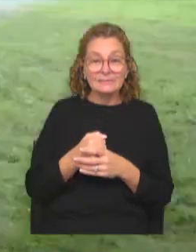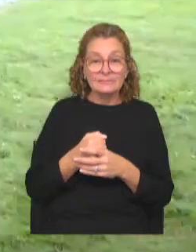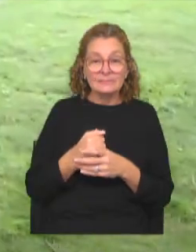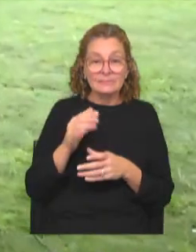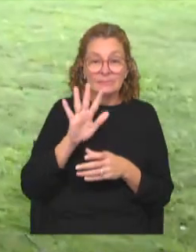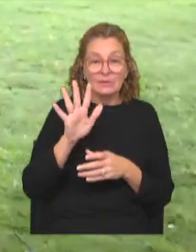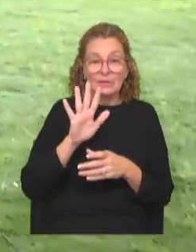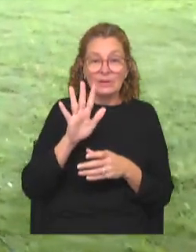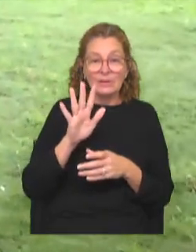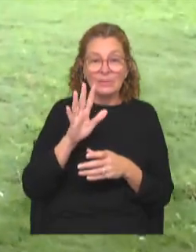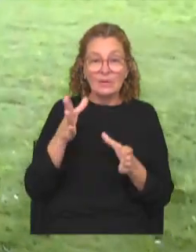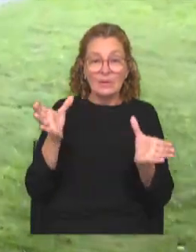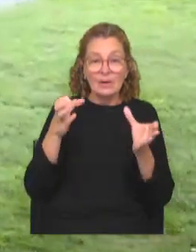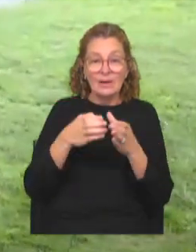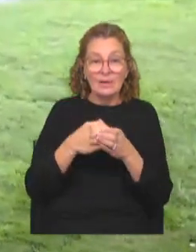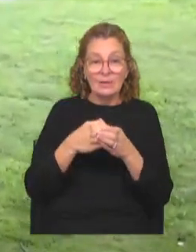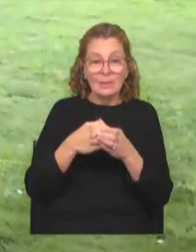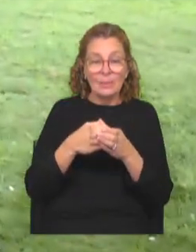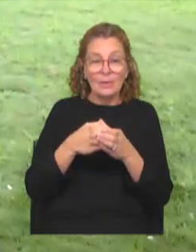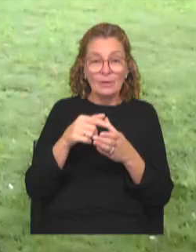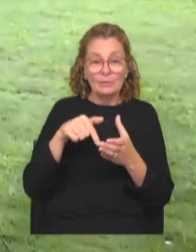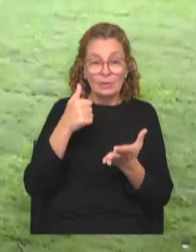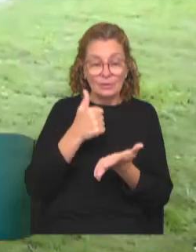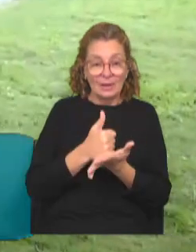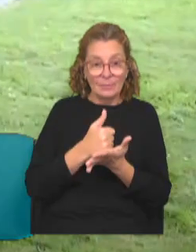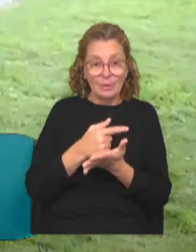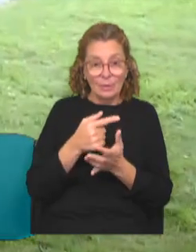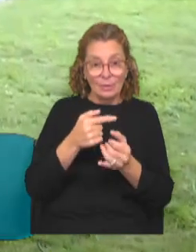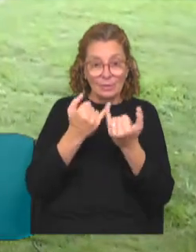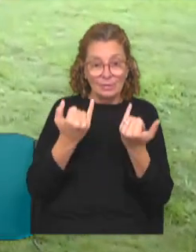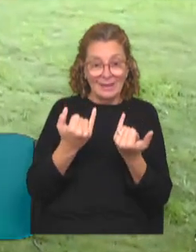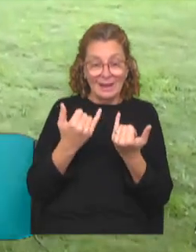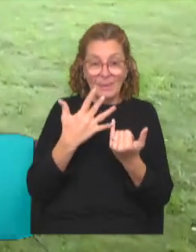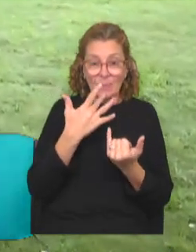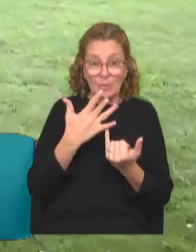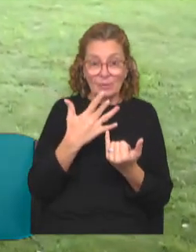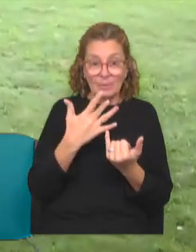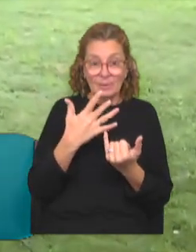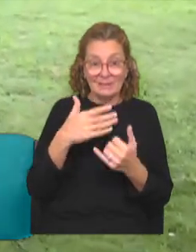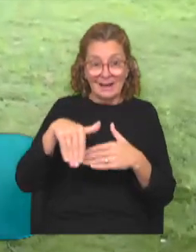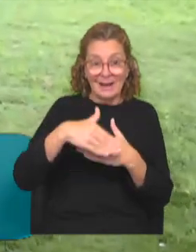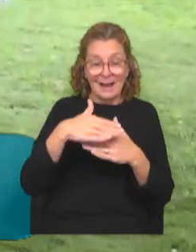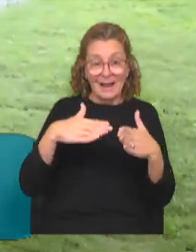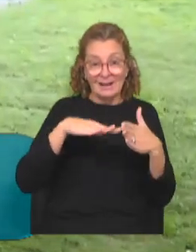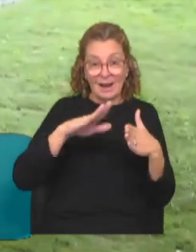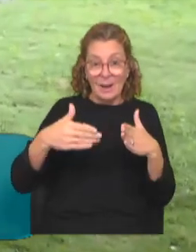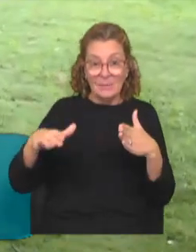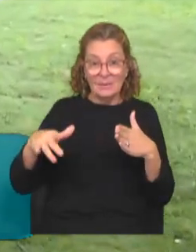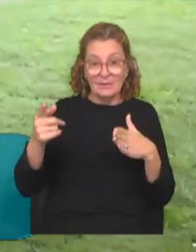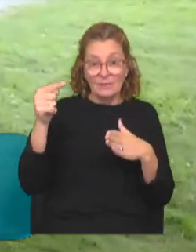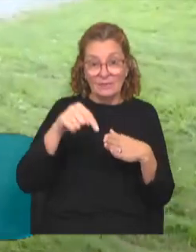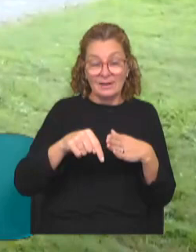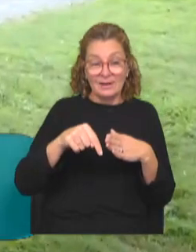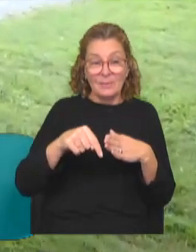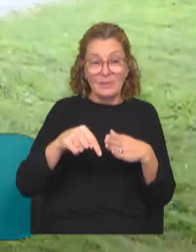Hola, Fito. Hola, grupo. Yo estoy acá porque hoy es un día espectacular para estar en la Rambla. Así que nos vinimos a